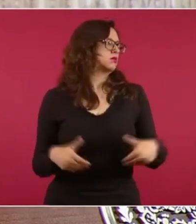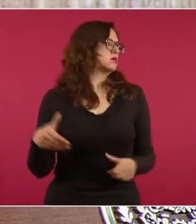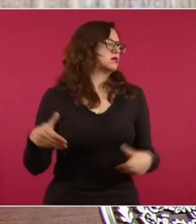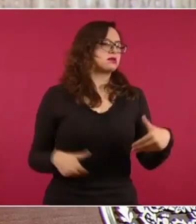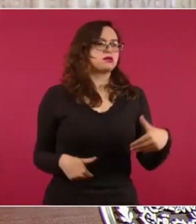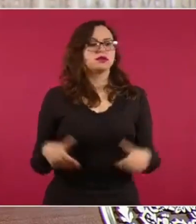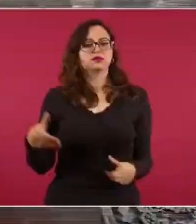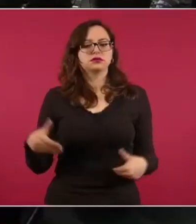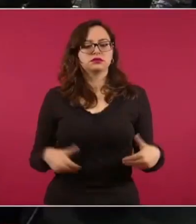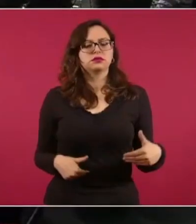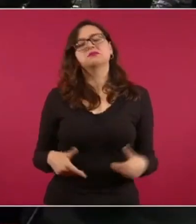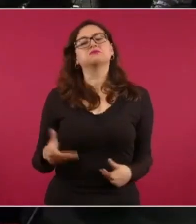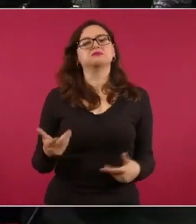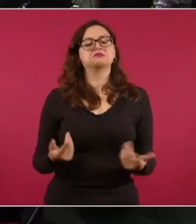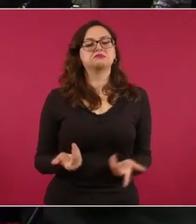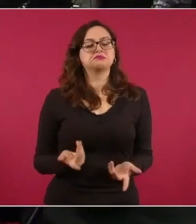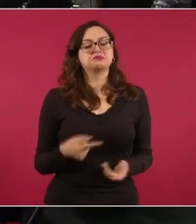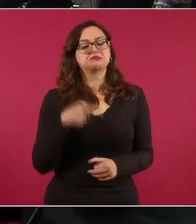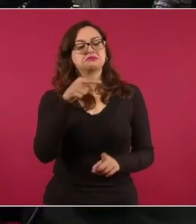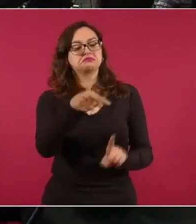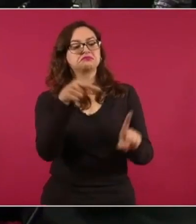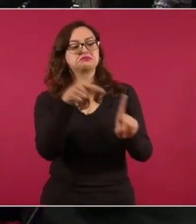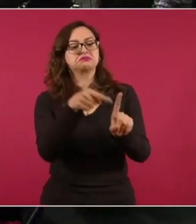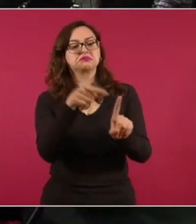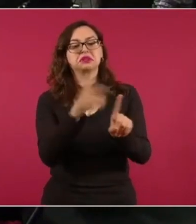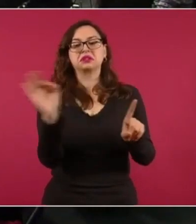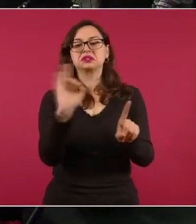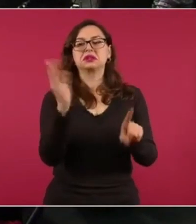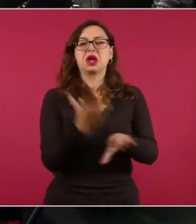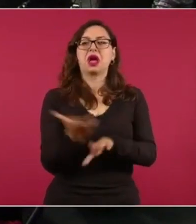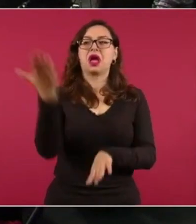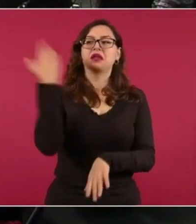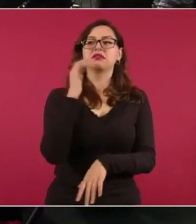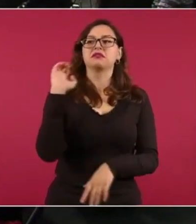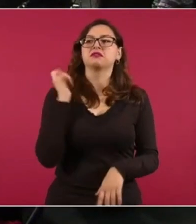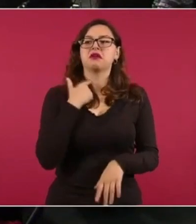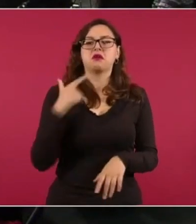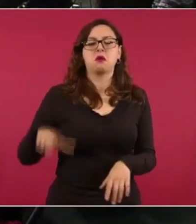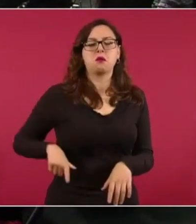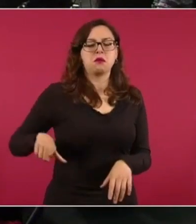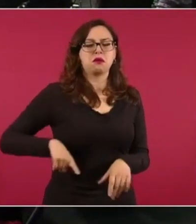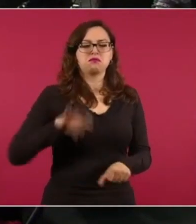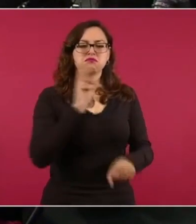aunque no haya recibido nada ilegal del gobierno,